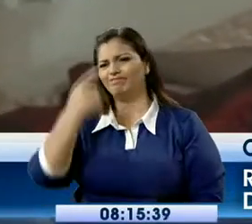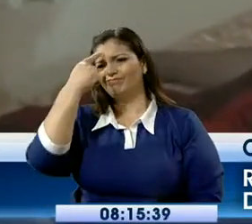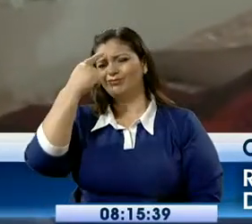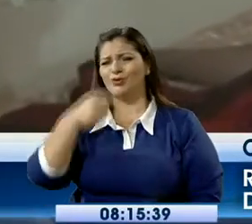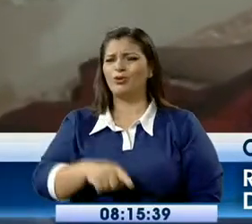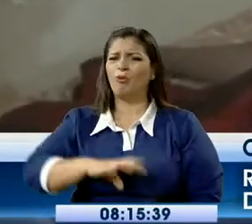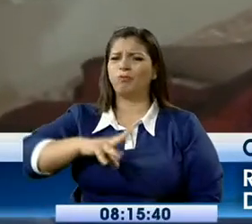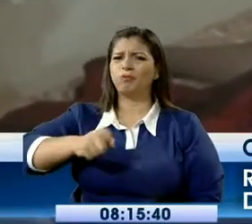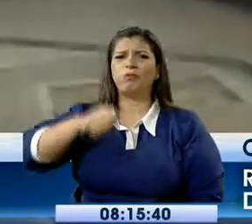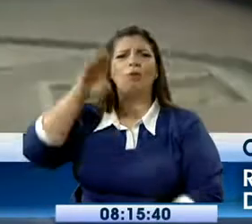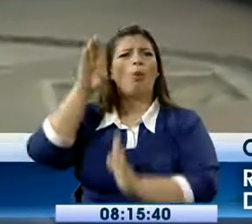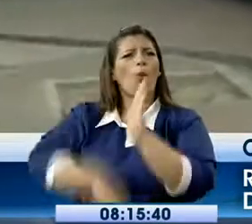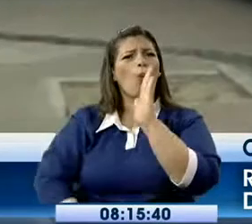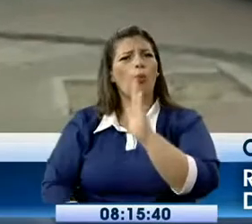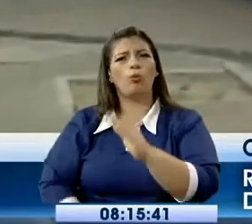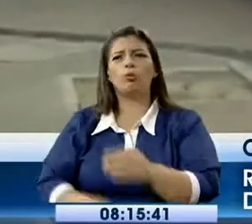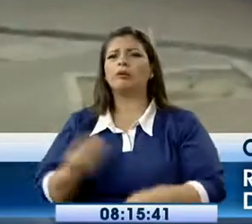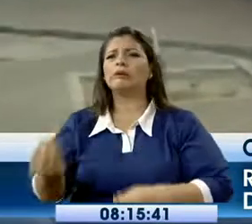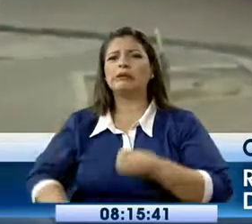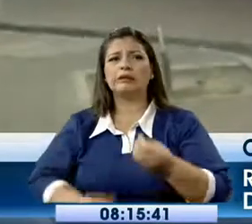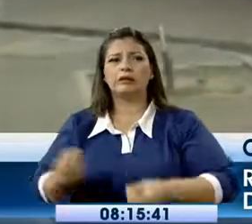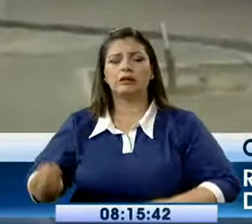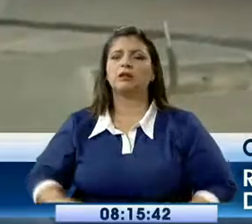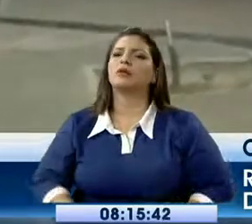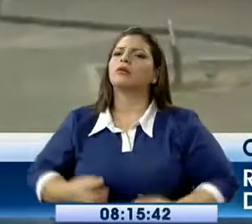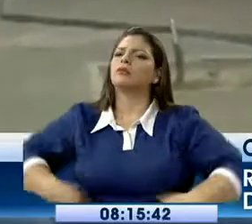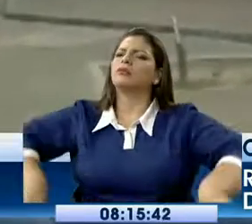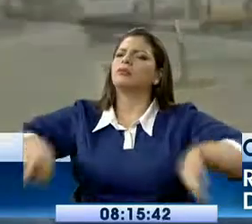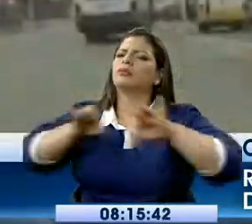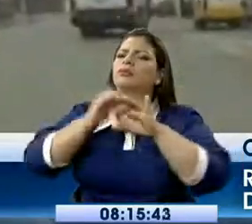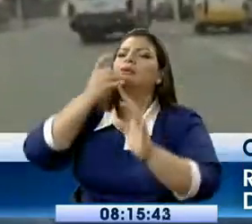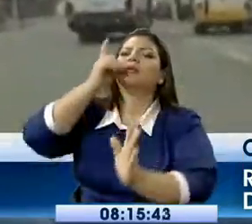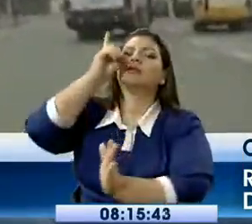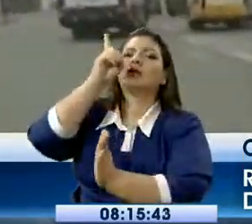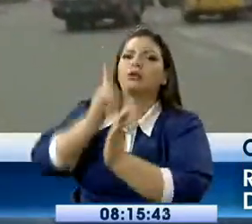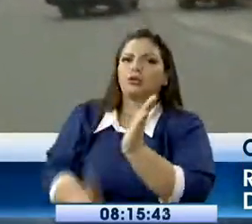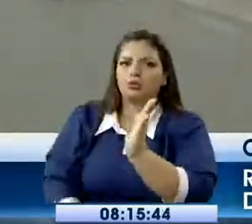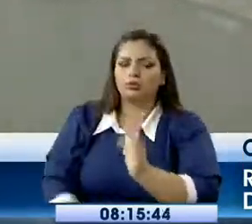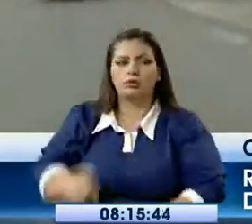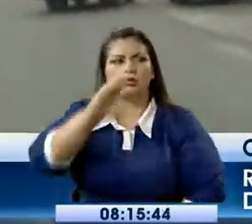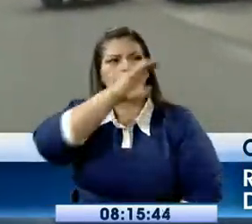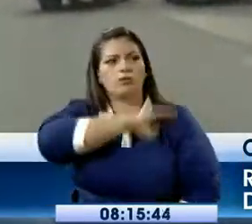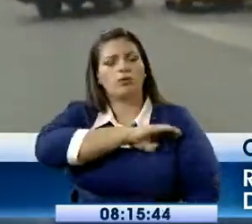índices, proponen más interés de la ciudadanía en denunciar y mayor patrullaje en las